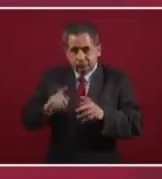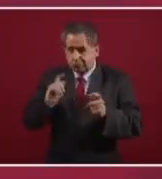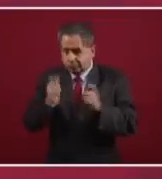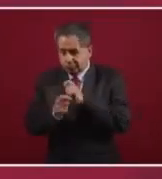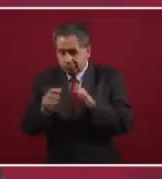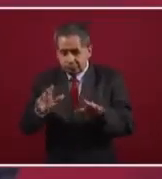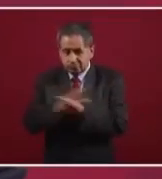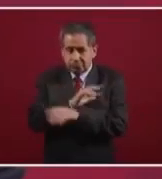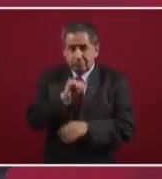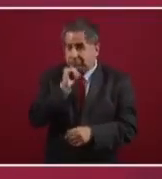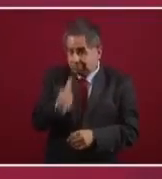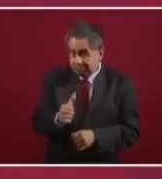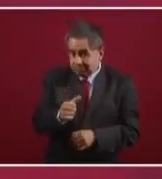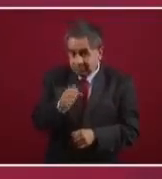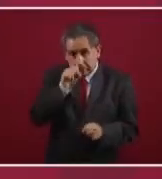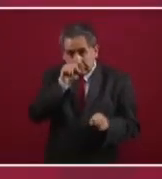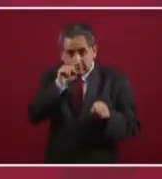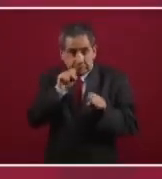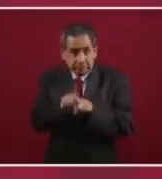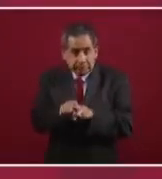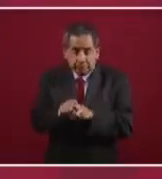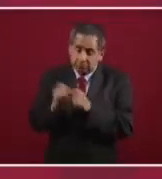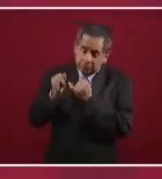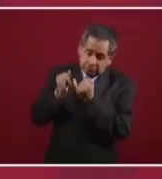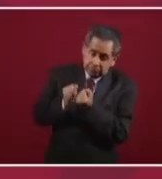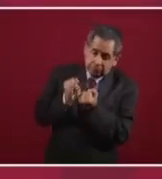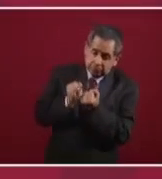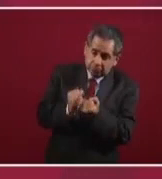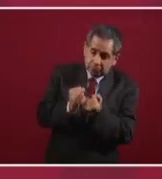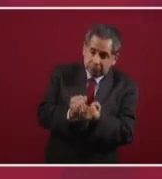cambios y siguen